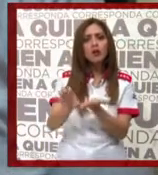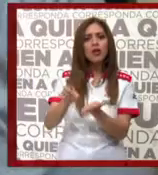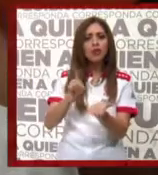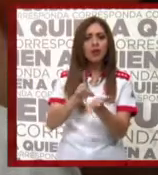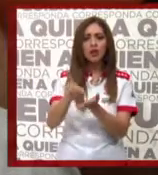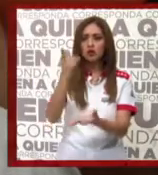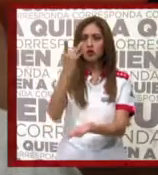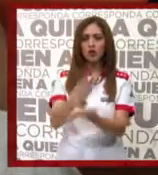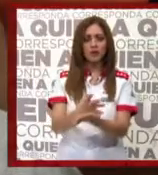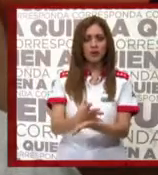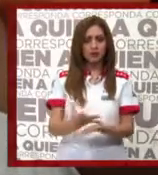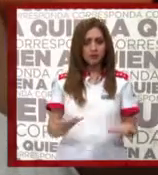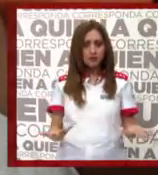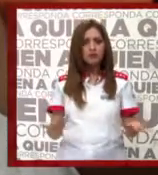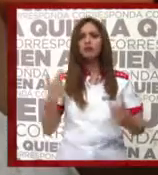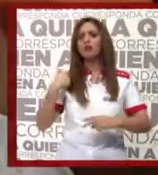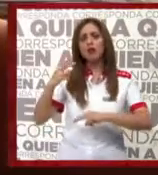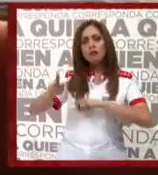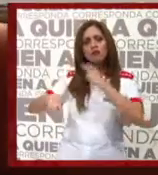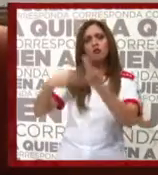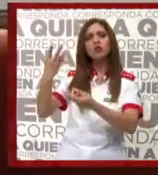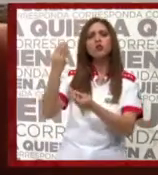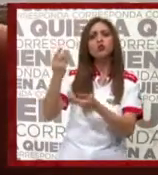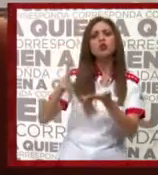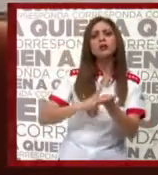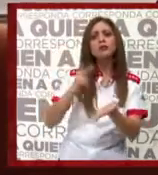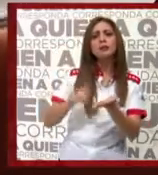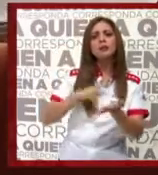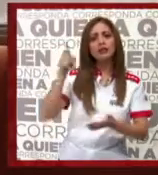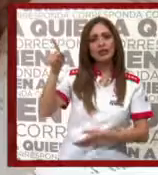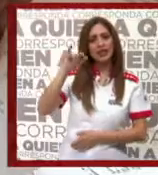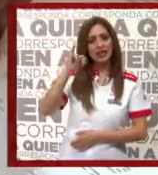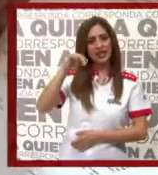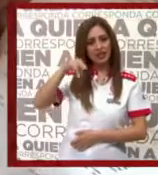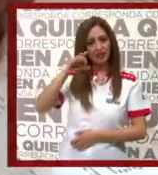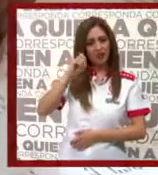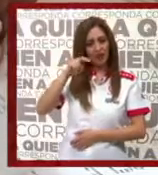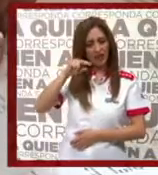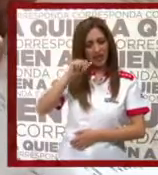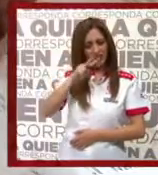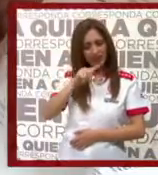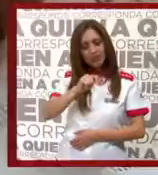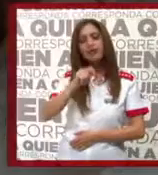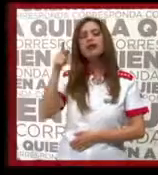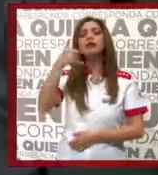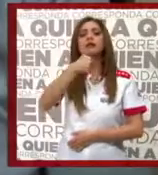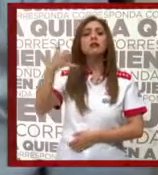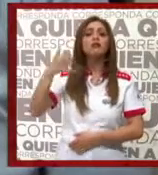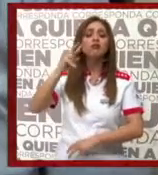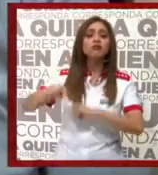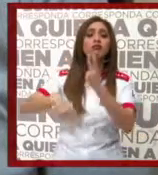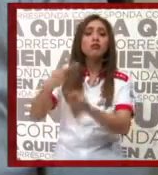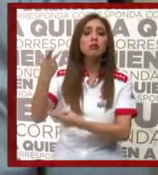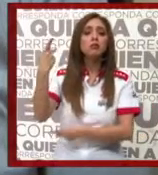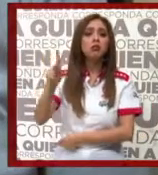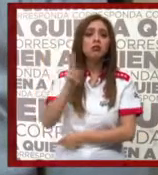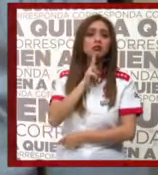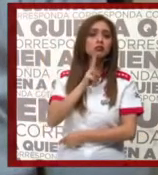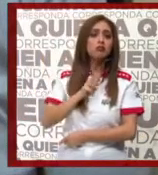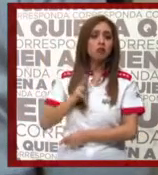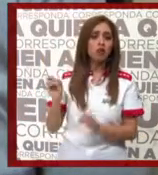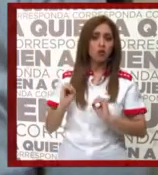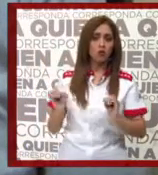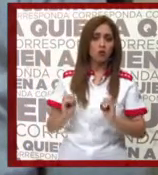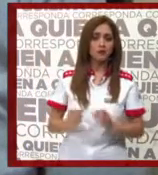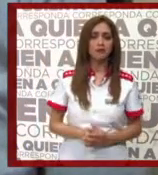derechos. Comenta que se ha dirigido en diversas ocasiones a dicho instituto, pero que no ha obtenido una solución. Hasta este momento yo no